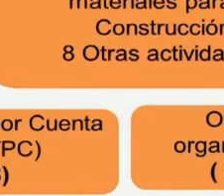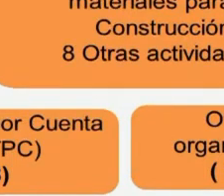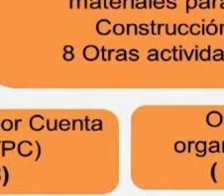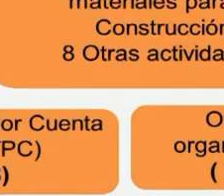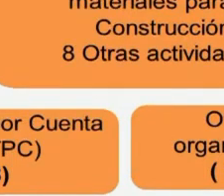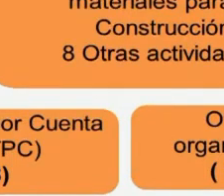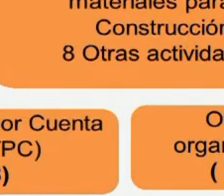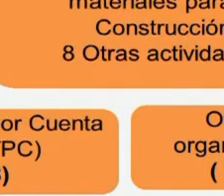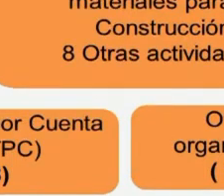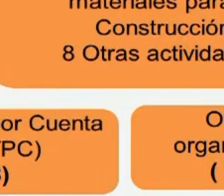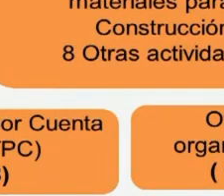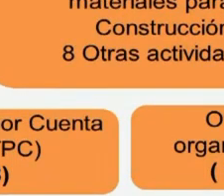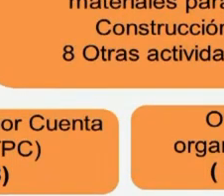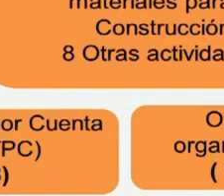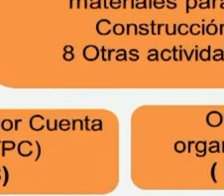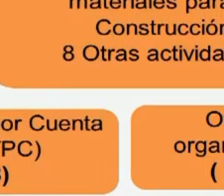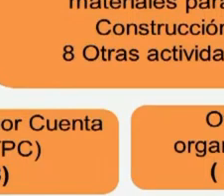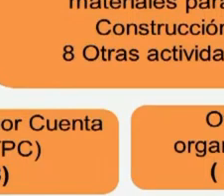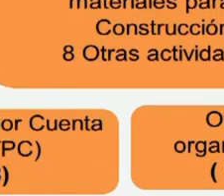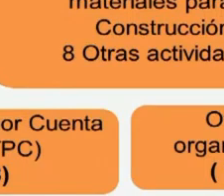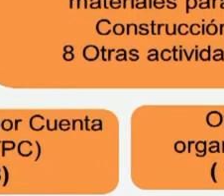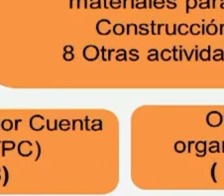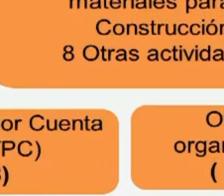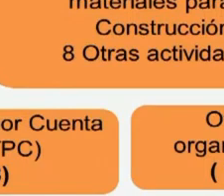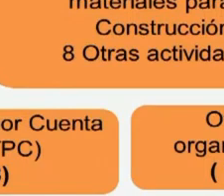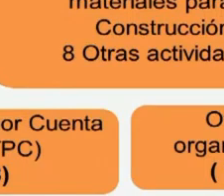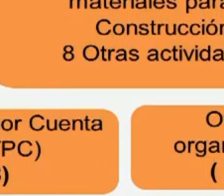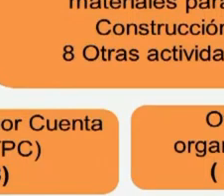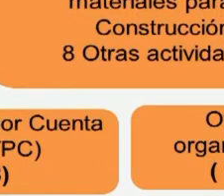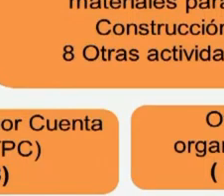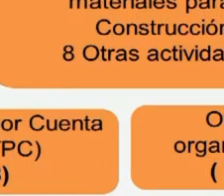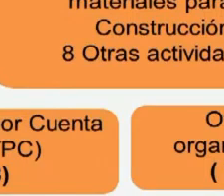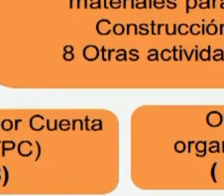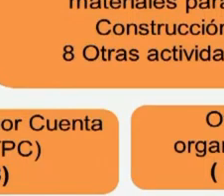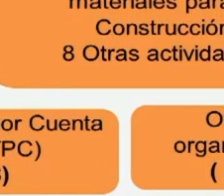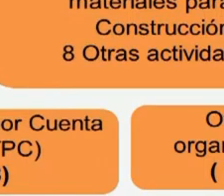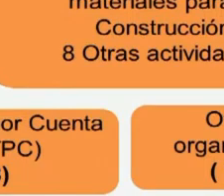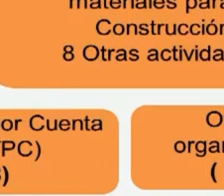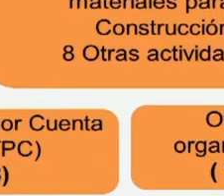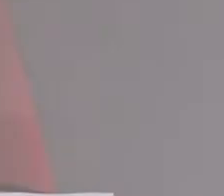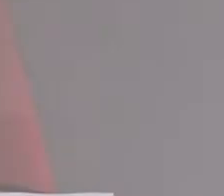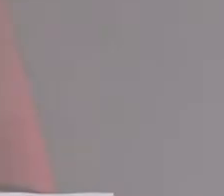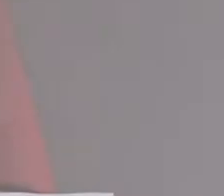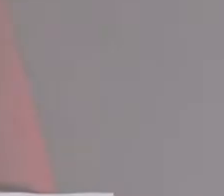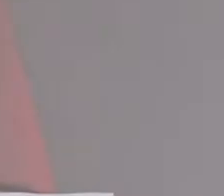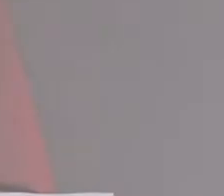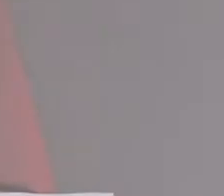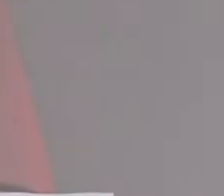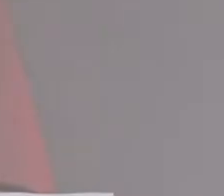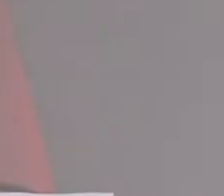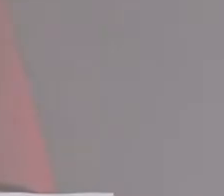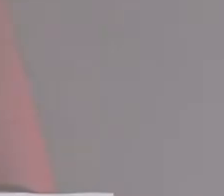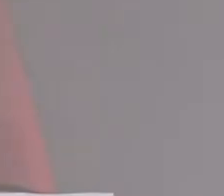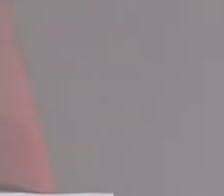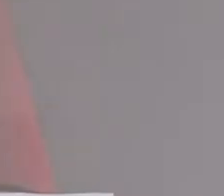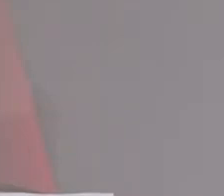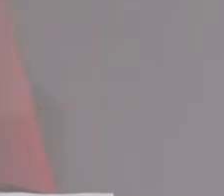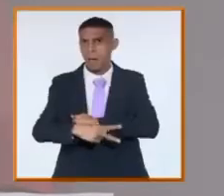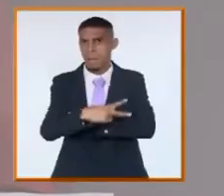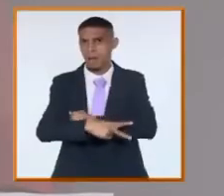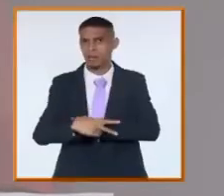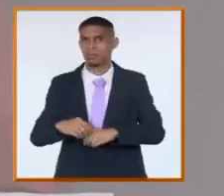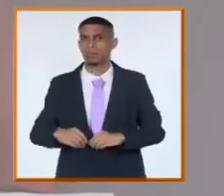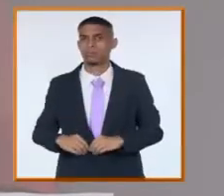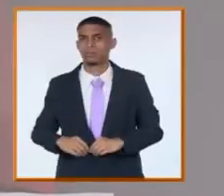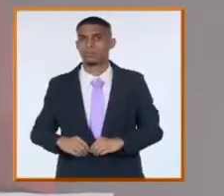somos inversionistas de la vivienda o sea somos los que organizamos el programa de inversiones de la vivienda en el país para la evolución del fondo